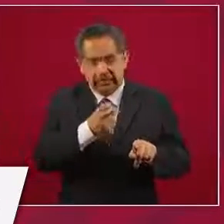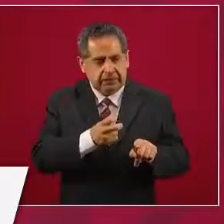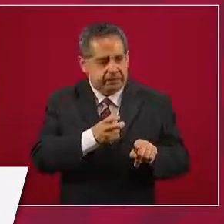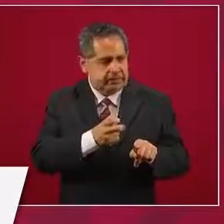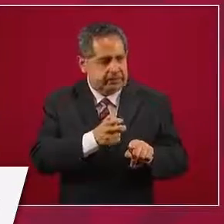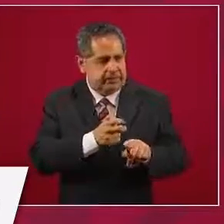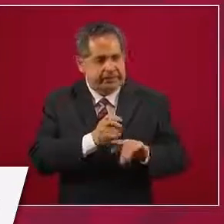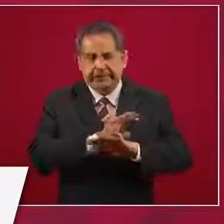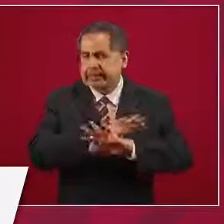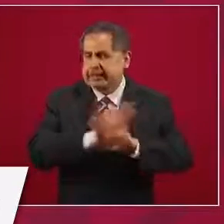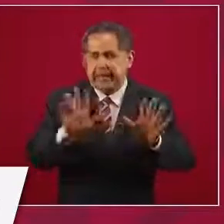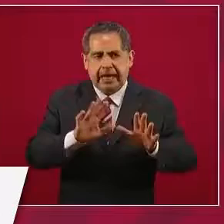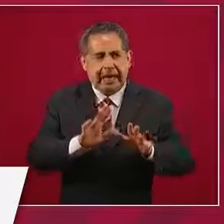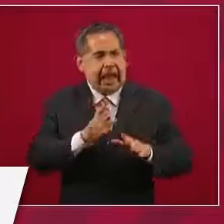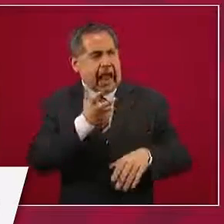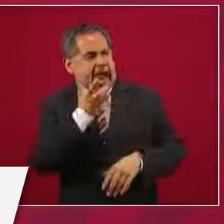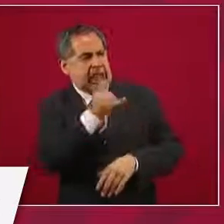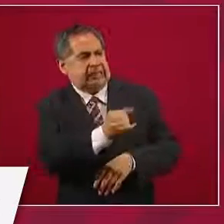estigmatizar la corrupción,